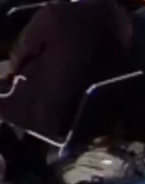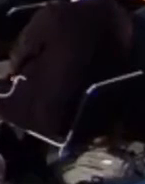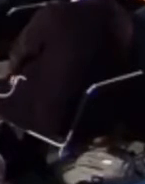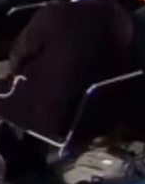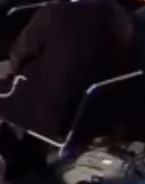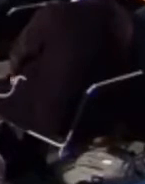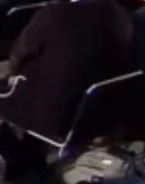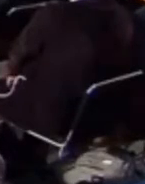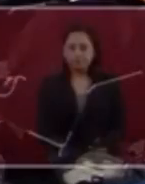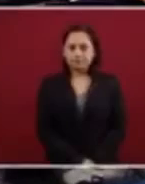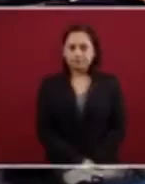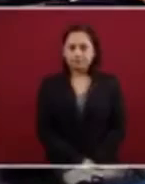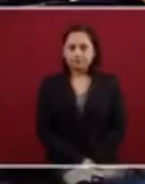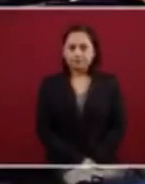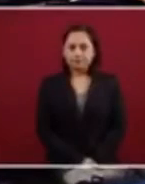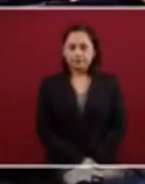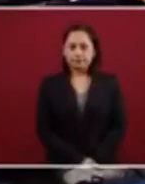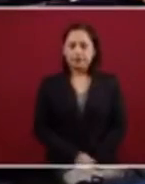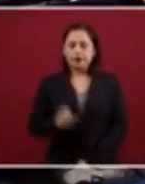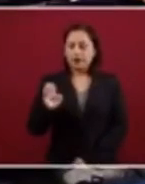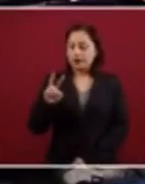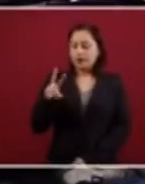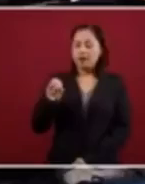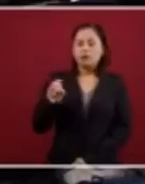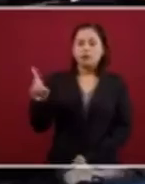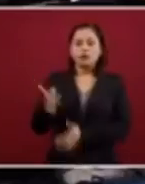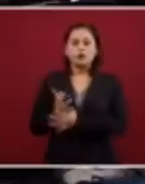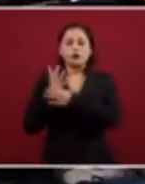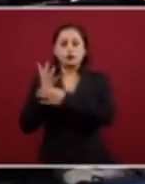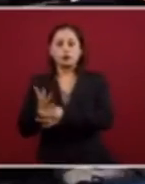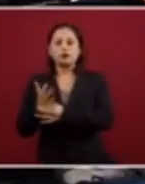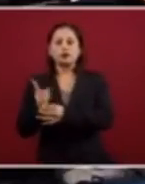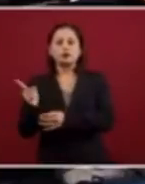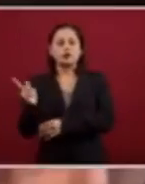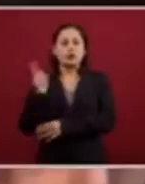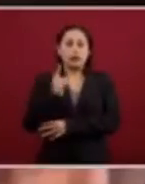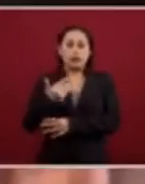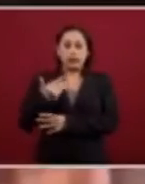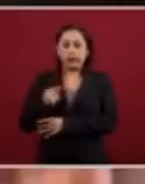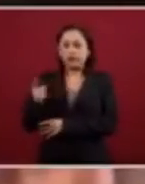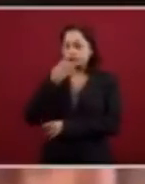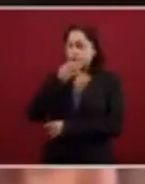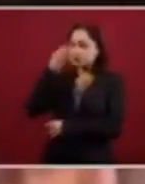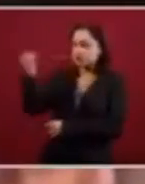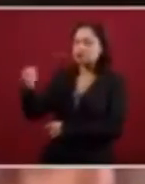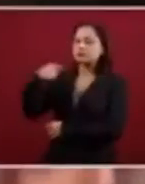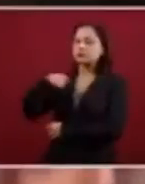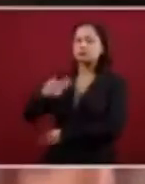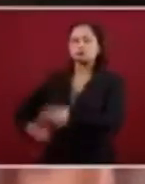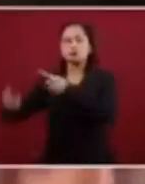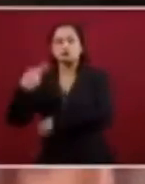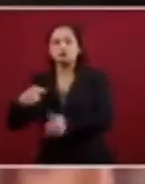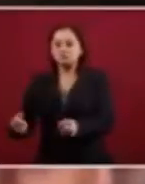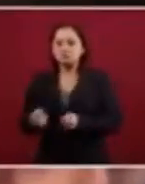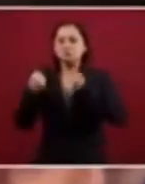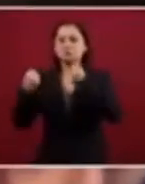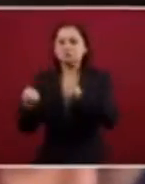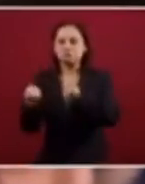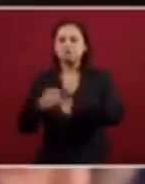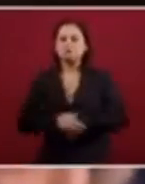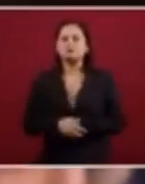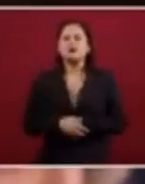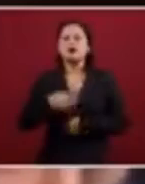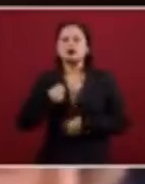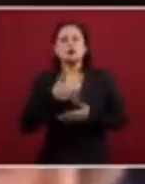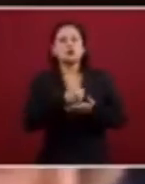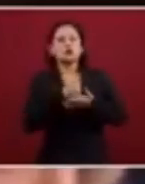antes de volar a México, Evo dijo, volveré con más fuerza y energía. ¿Ayudará el gobierno mexicano a operar el regreso de Evo a Bolivia